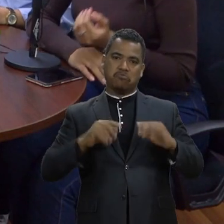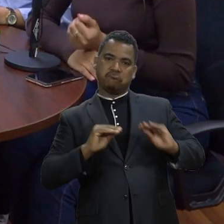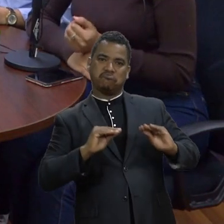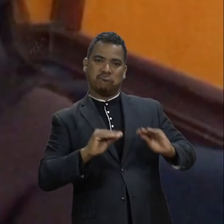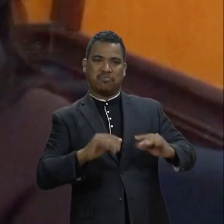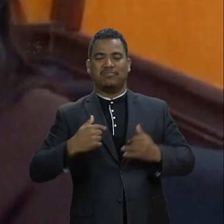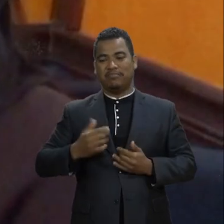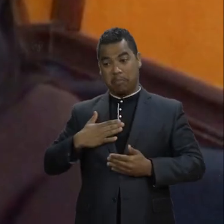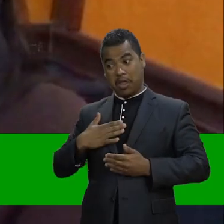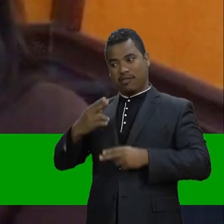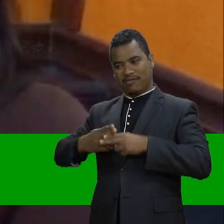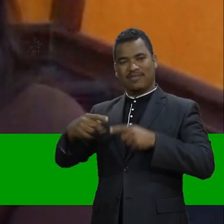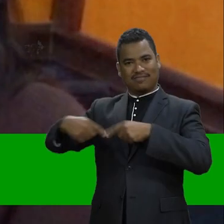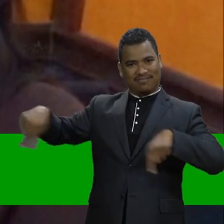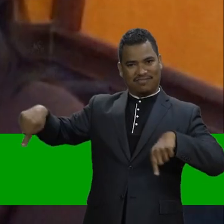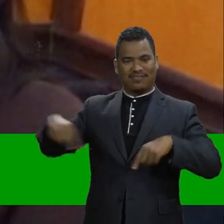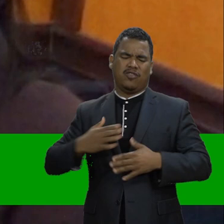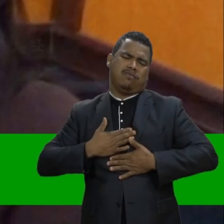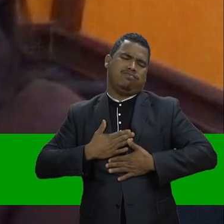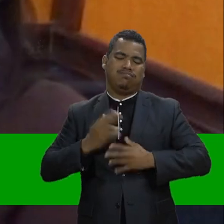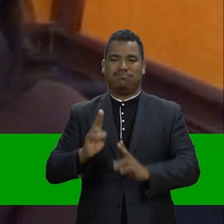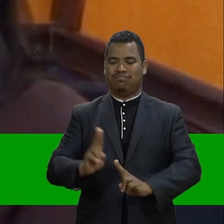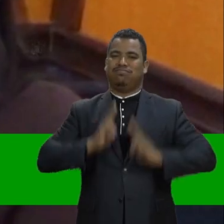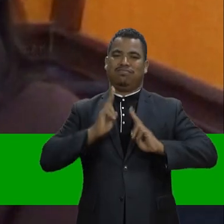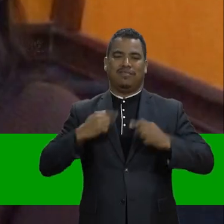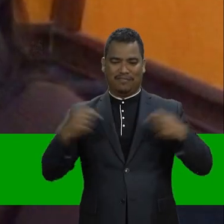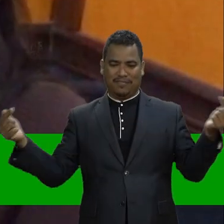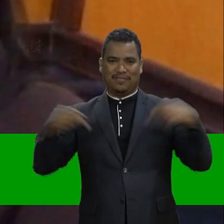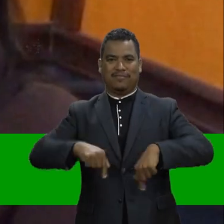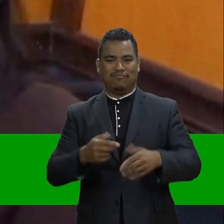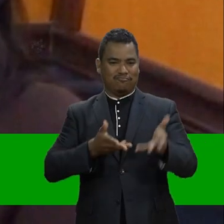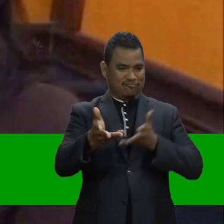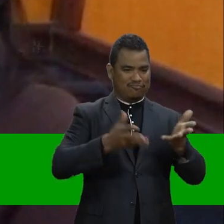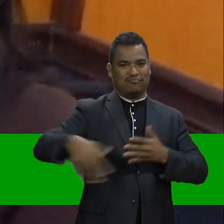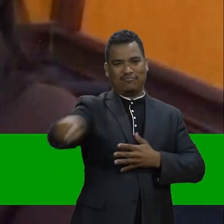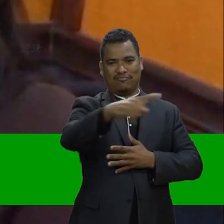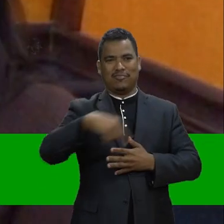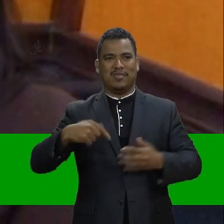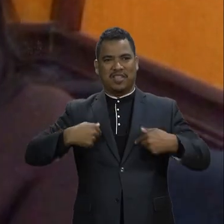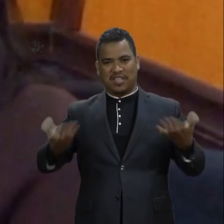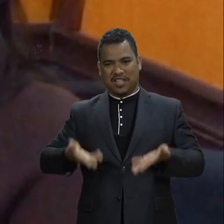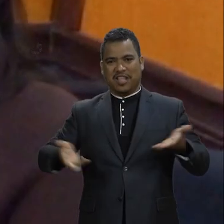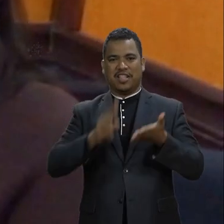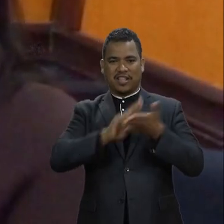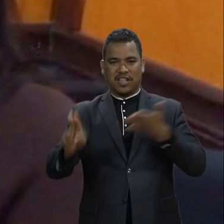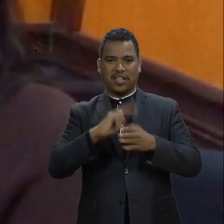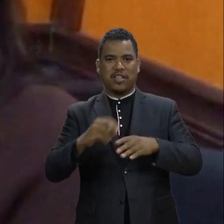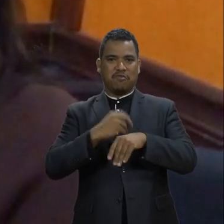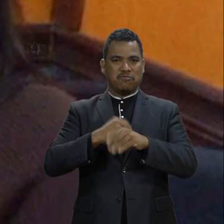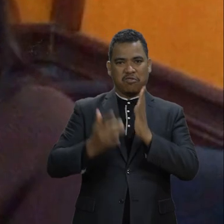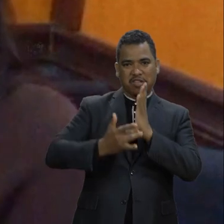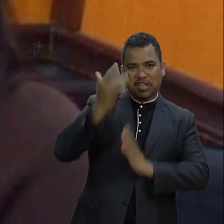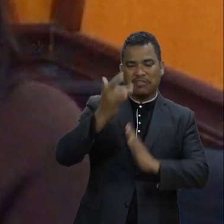es Miley Chauvet, me siento completamente privilegiada de estar aquí compartiendo hoy con cada uno de ustedes desde el estudio audiovisual de